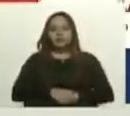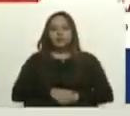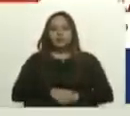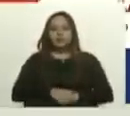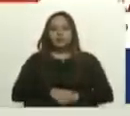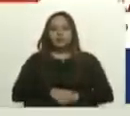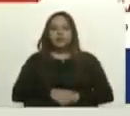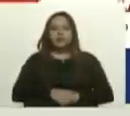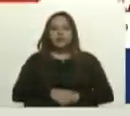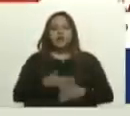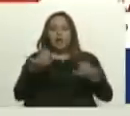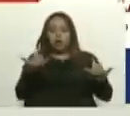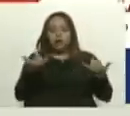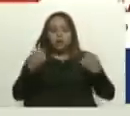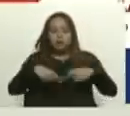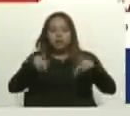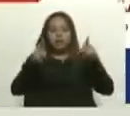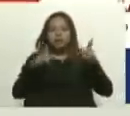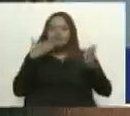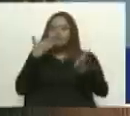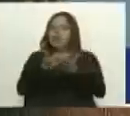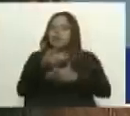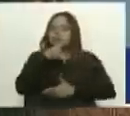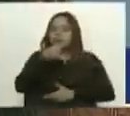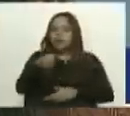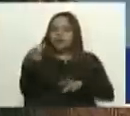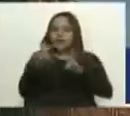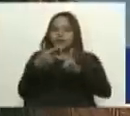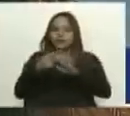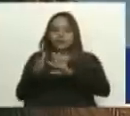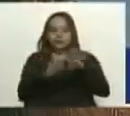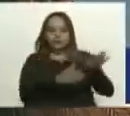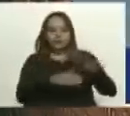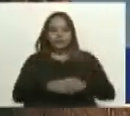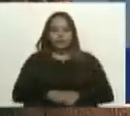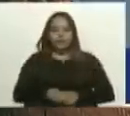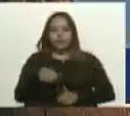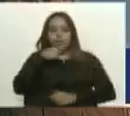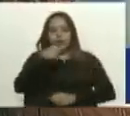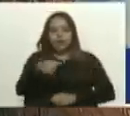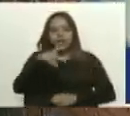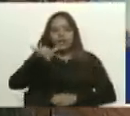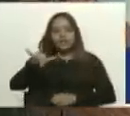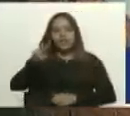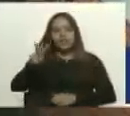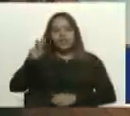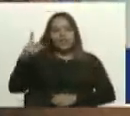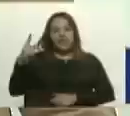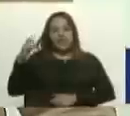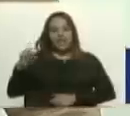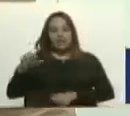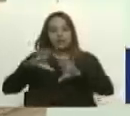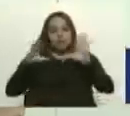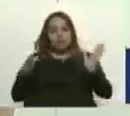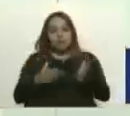Se abre esa posibilidad. Gracias, Melanie. Por YBKE Mundial, Lisandro Rojas.